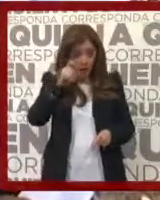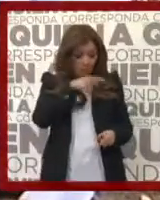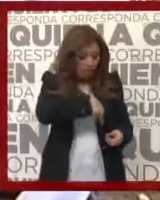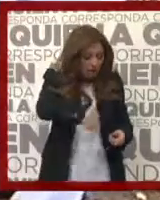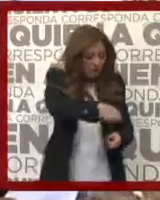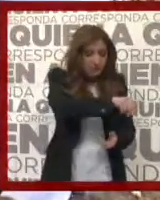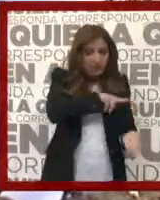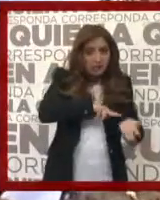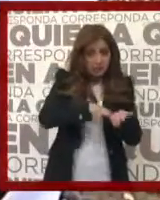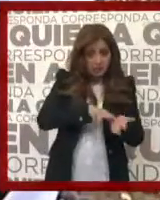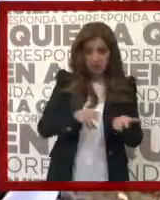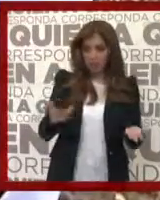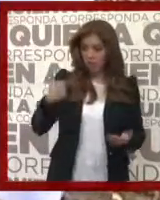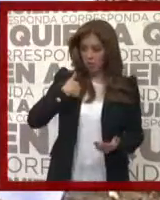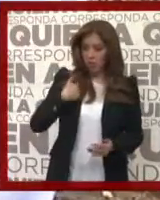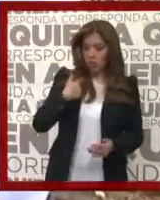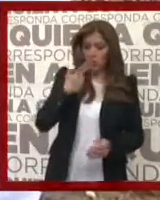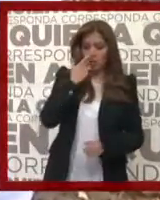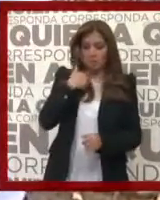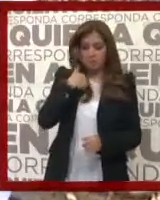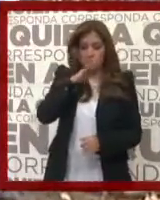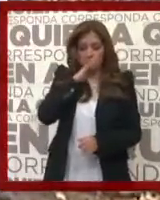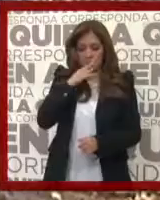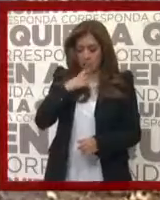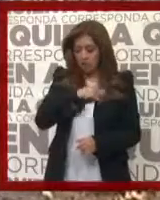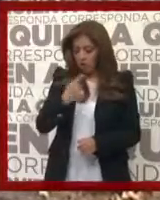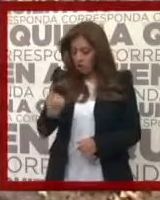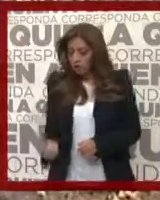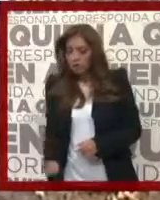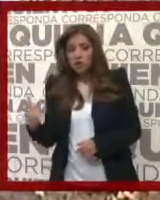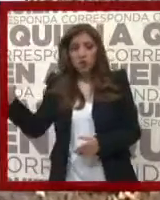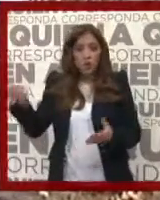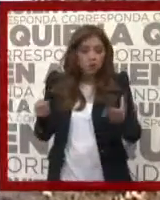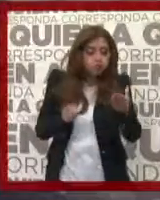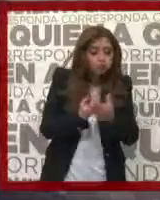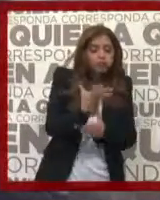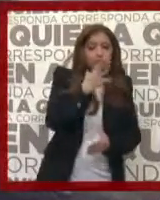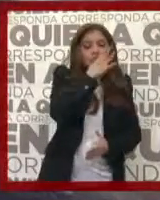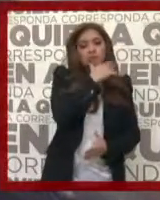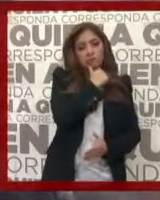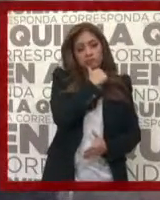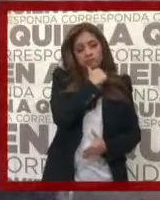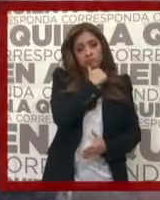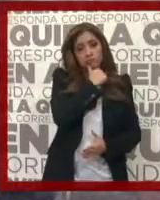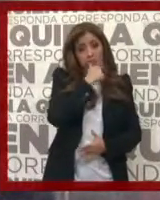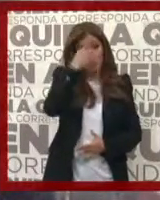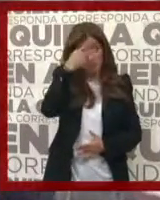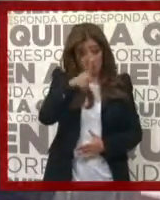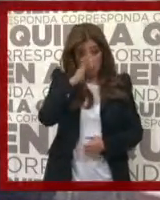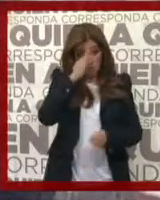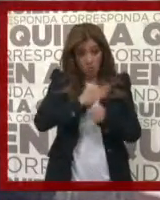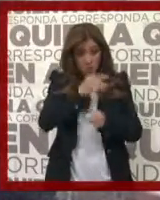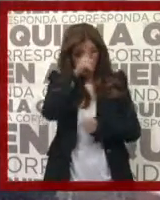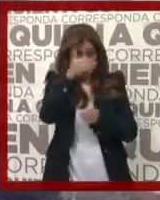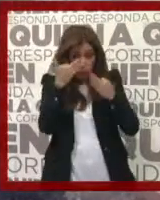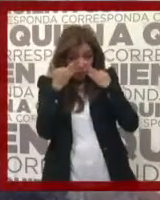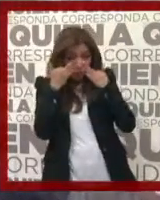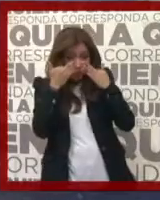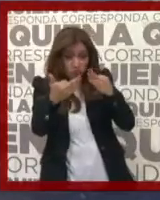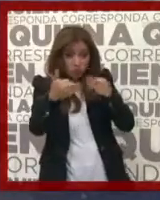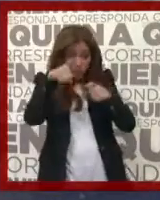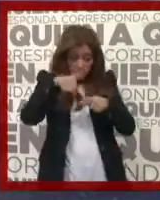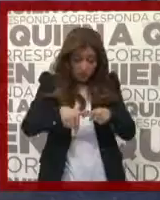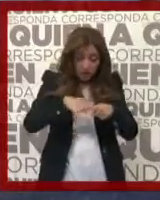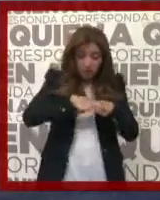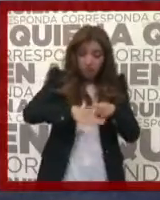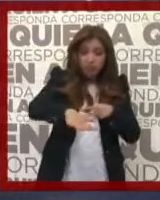que tenemos niños chiquitos, andan aquí en la placita y pues no pueden salir por lo mismo. El panorama desolador es el mismo a lo largo de todo